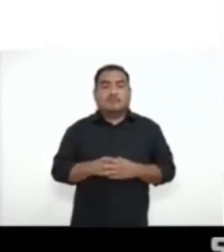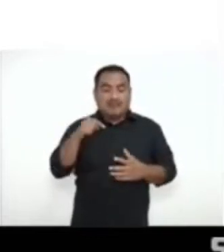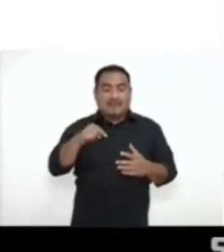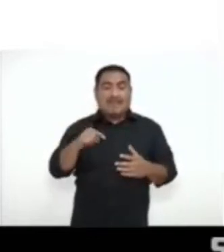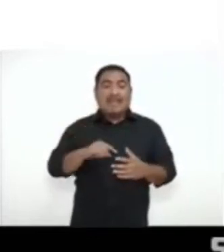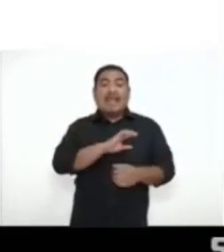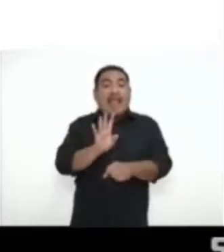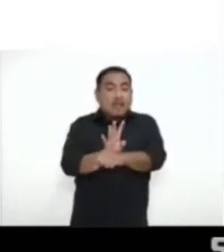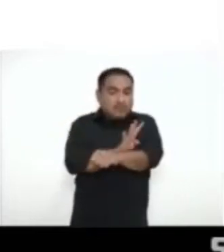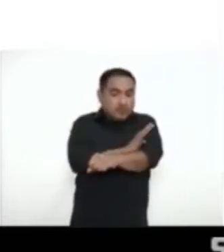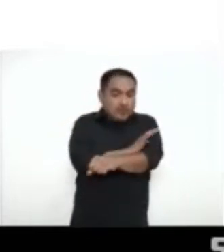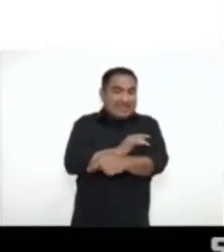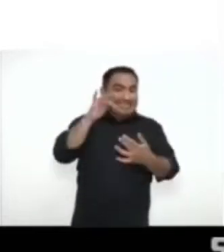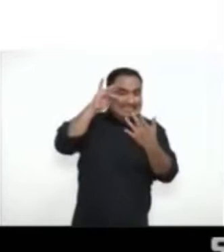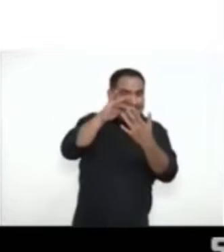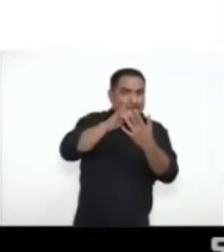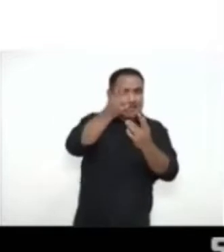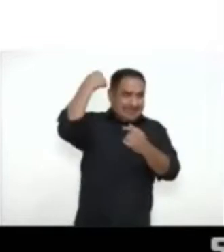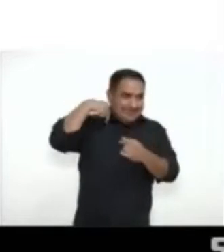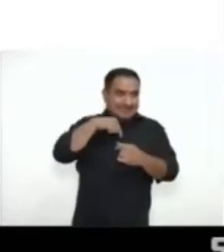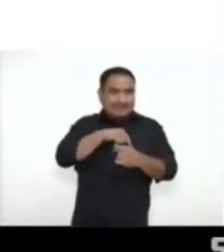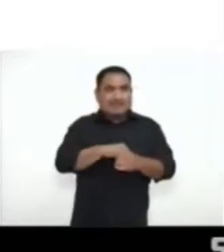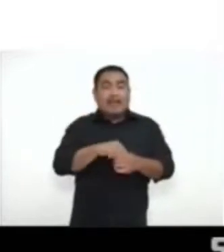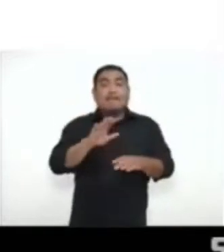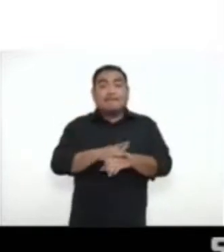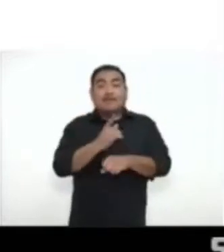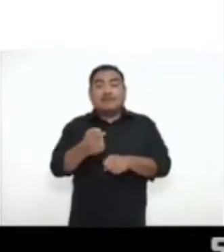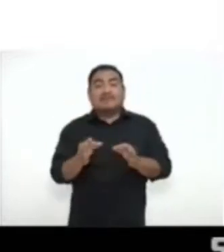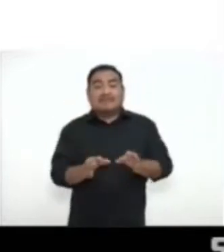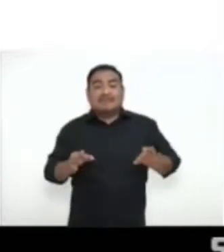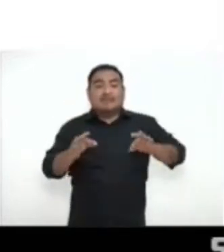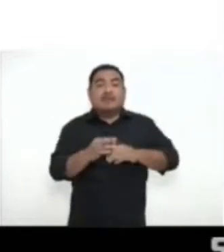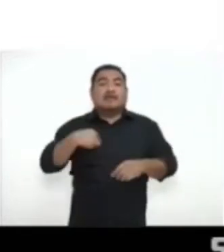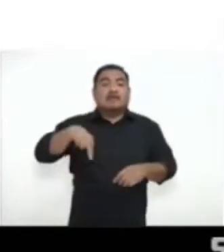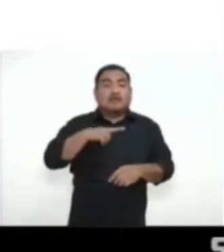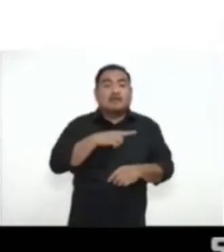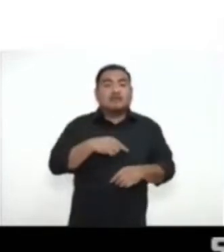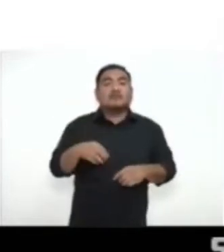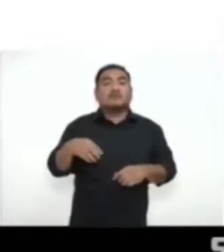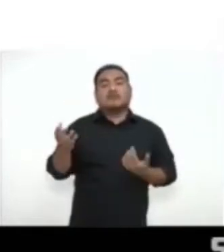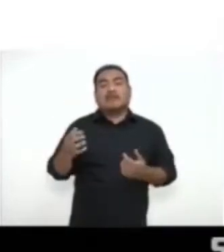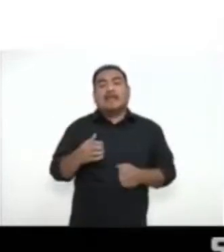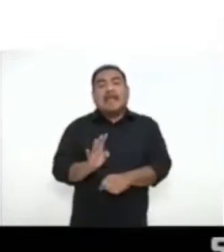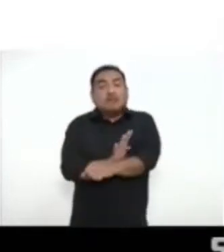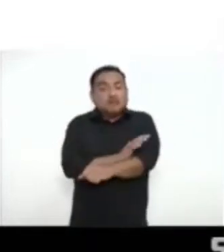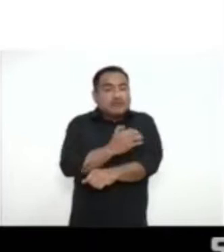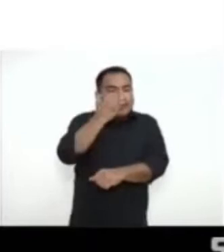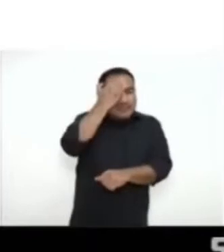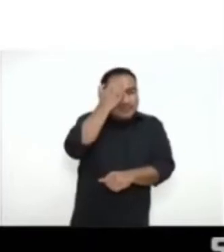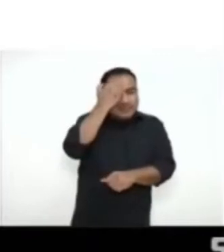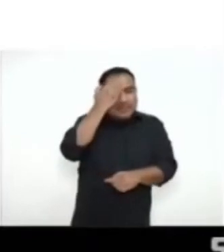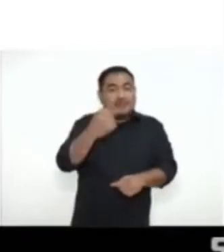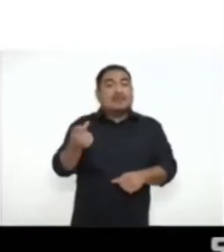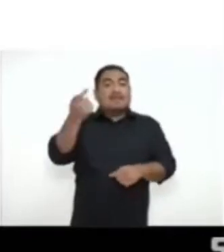van todas las emociones que nosotros no gestionamos desde una temprana edad. Y siempre nos va a dar la